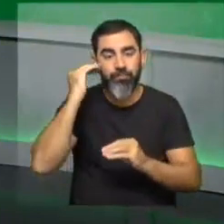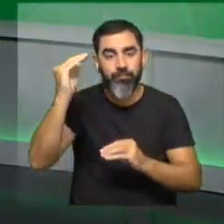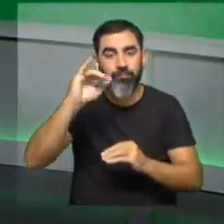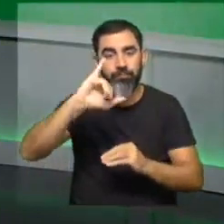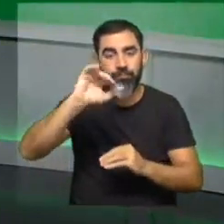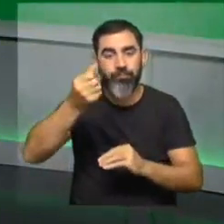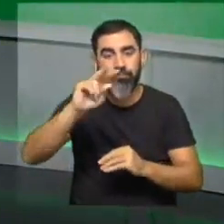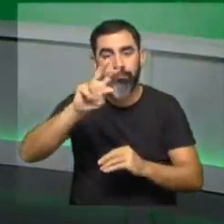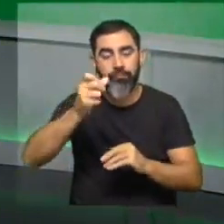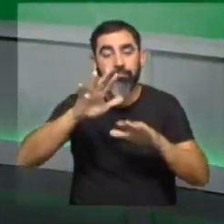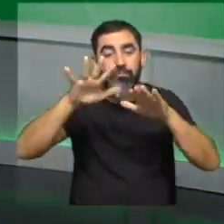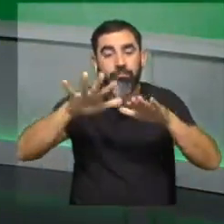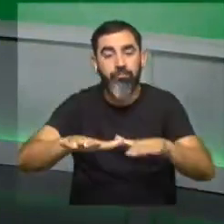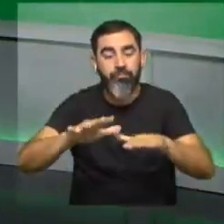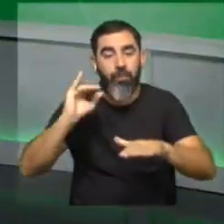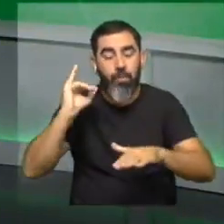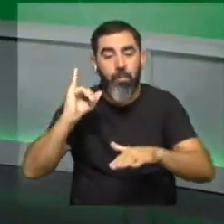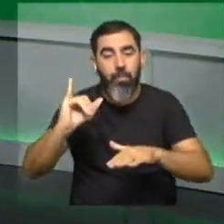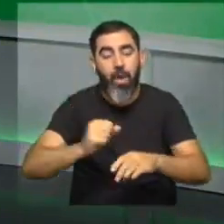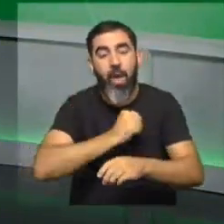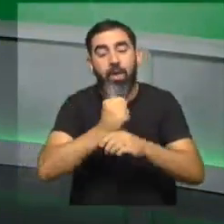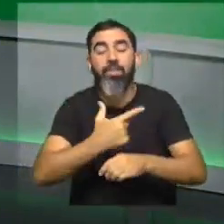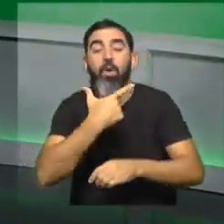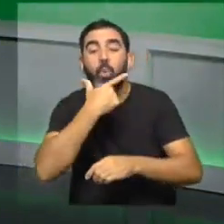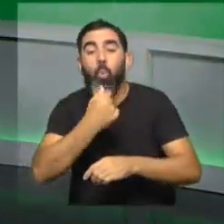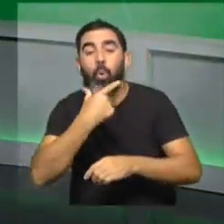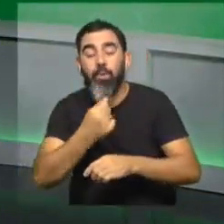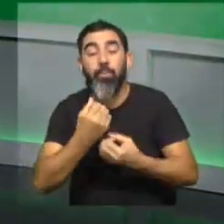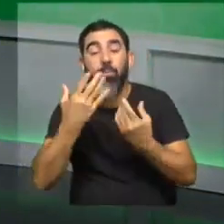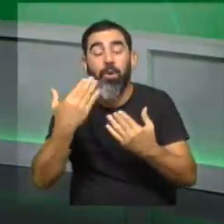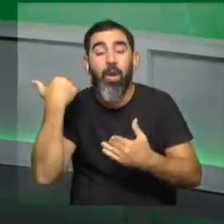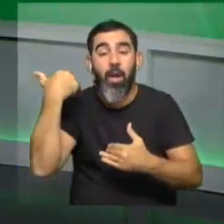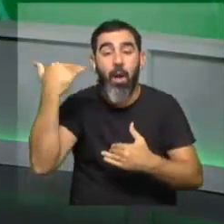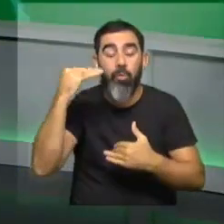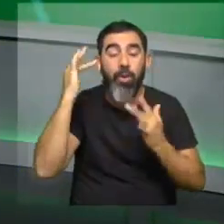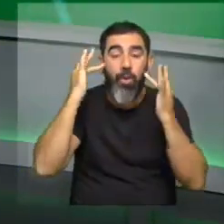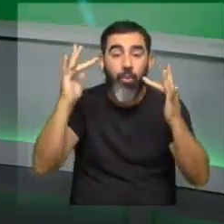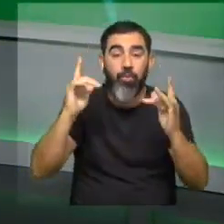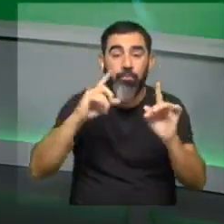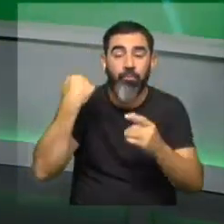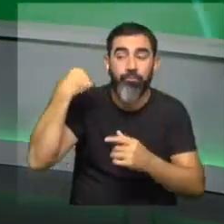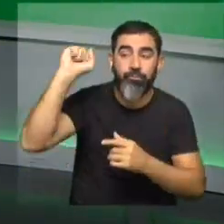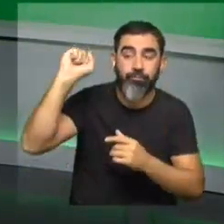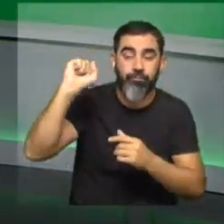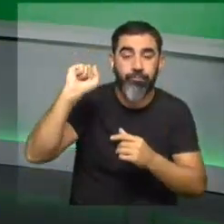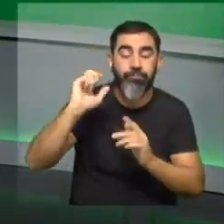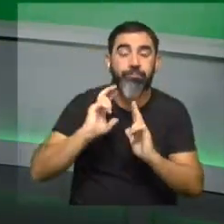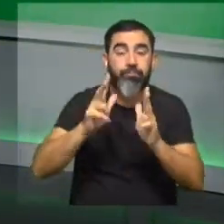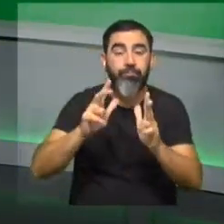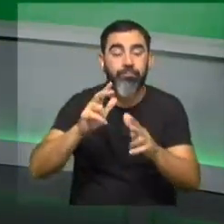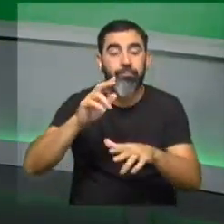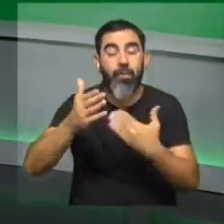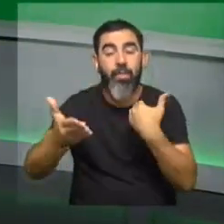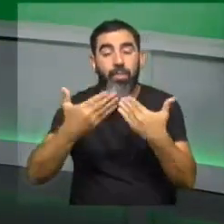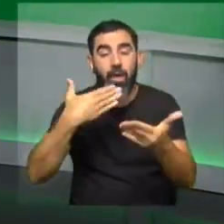IABA definieron un paro permanente hasta el próximo jueves en virtud de que las autoridades de la educación no cumplieron, dicen, con la instancia